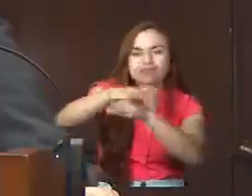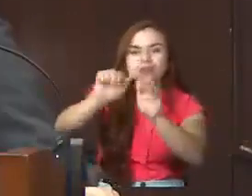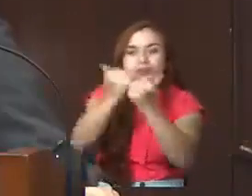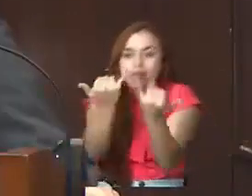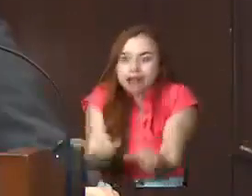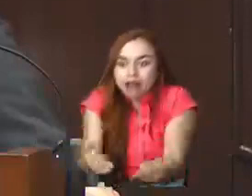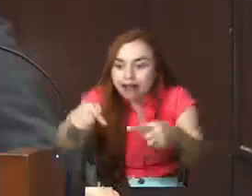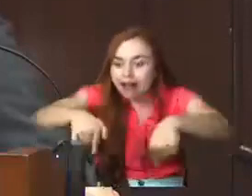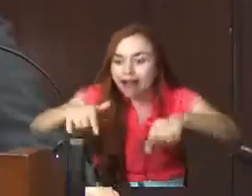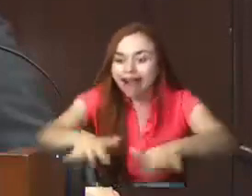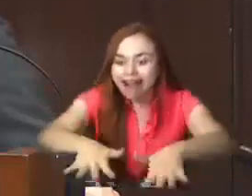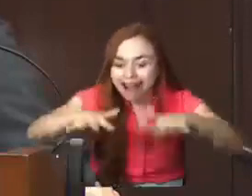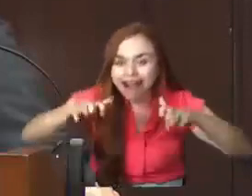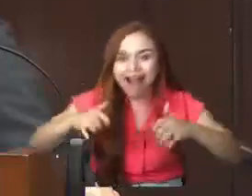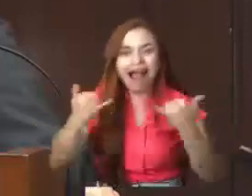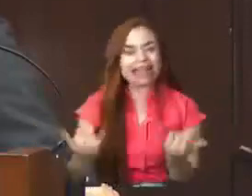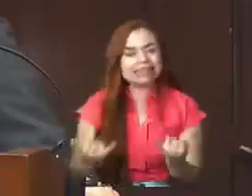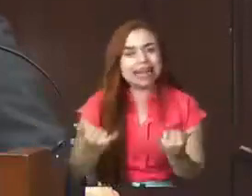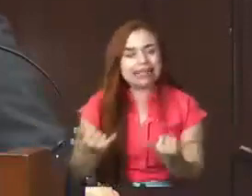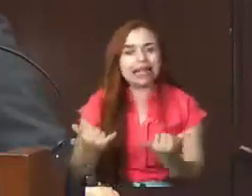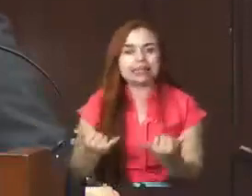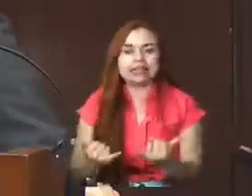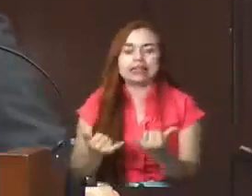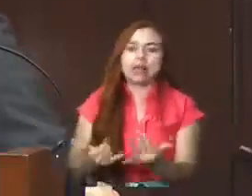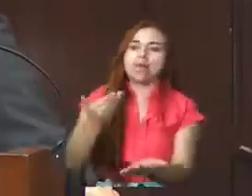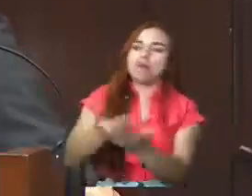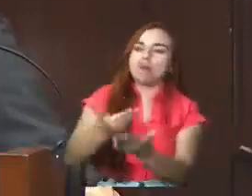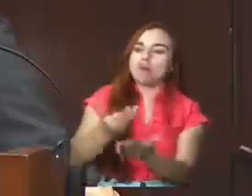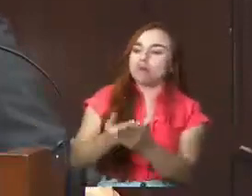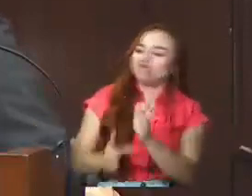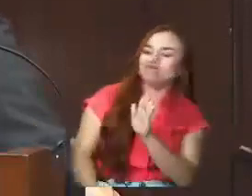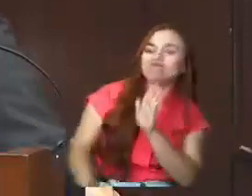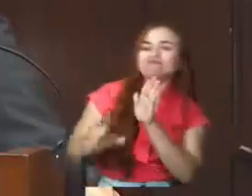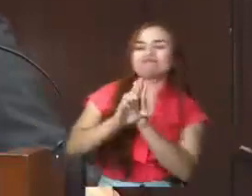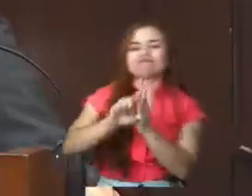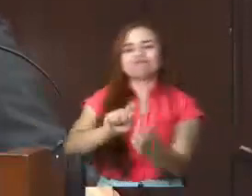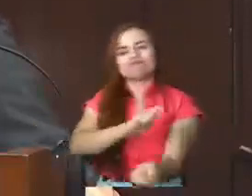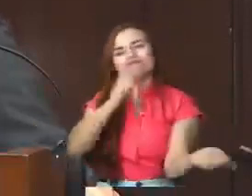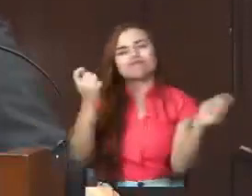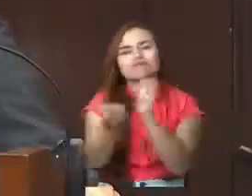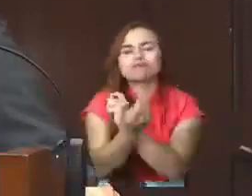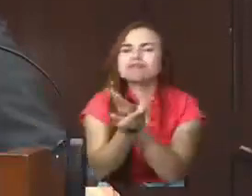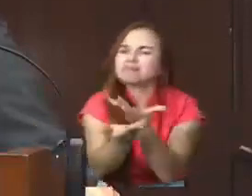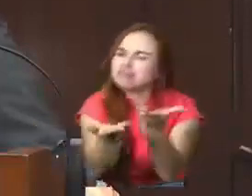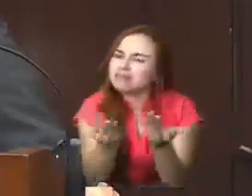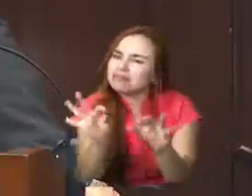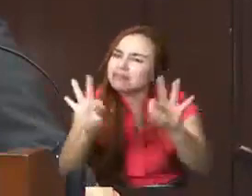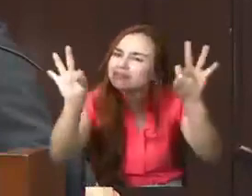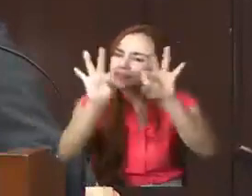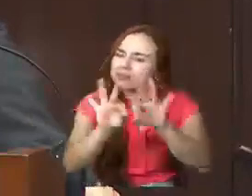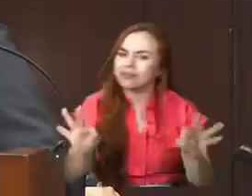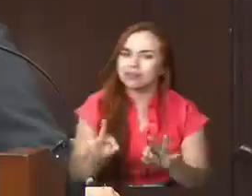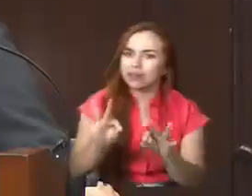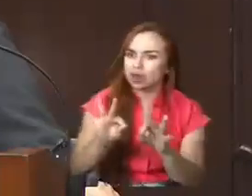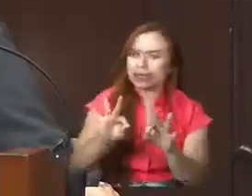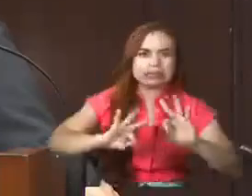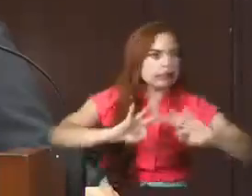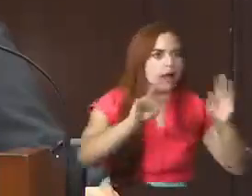Nacional, presentando un proyecto de ley que modifique el actual código minero, que es una